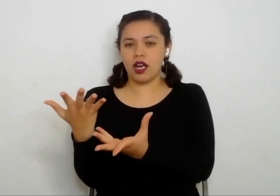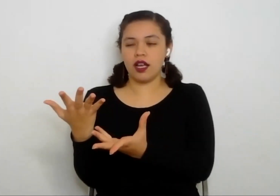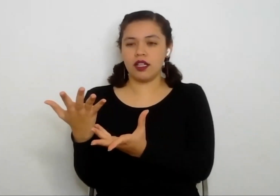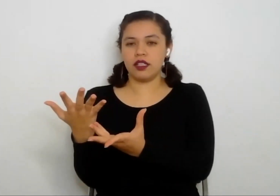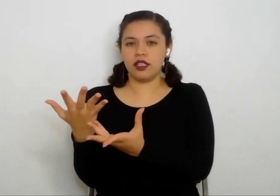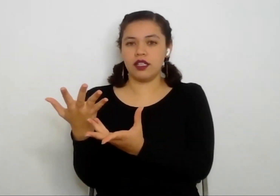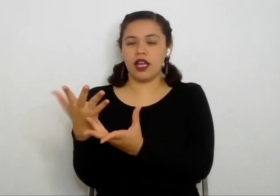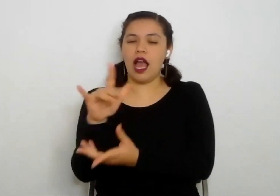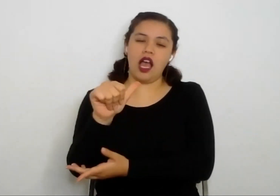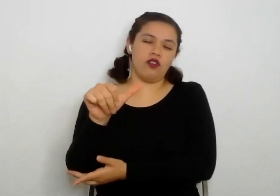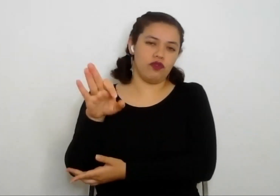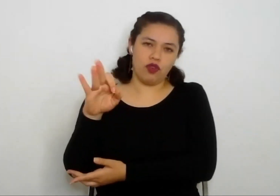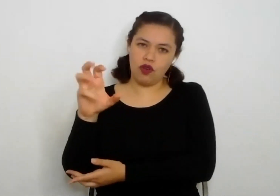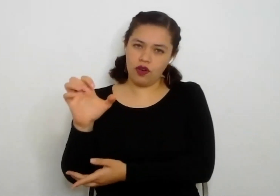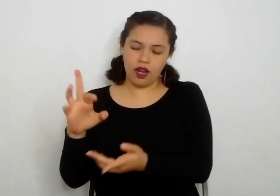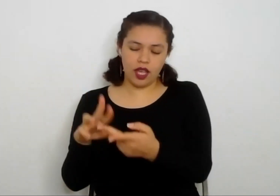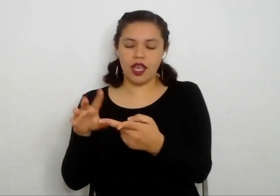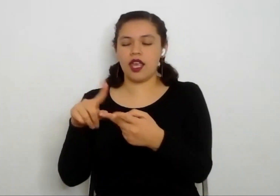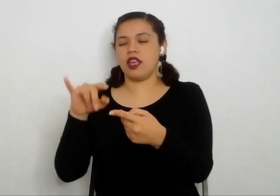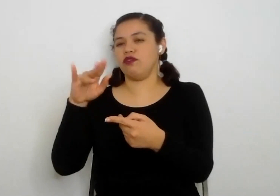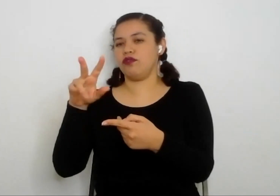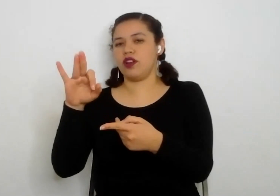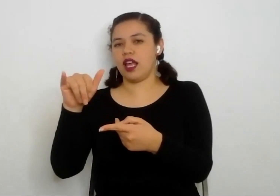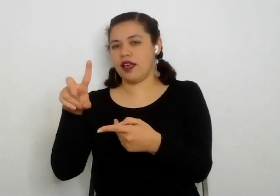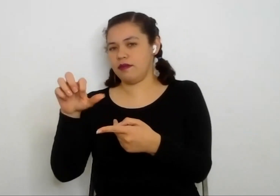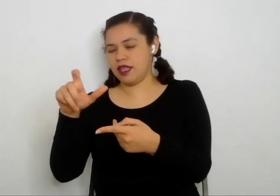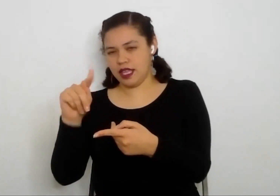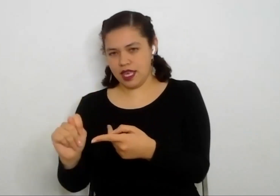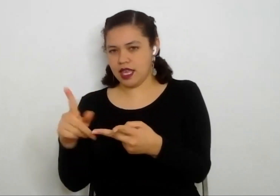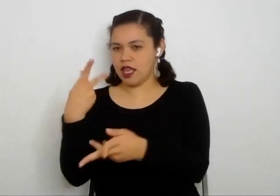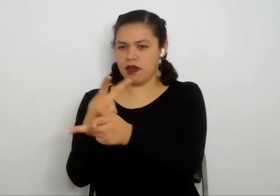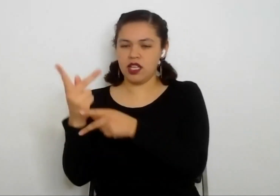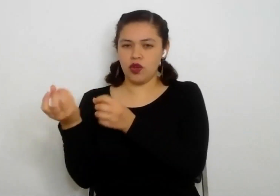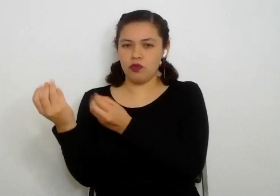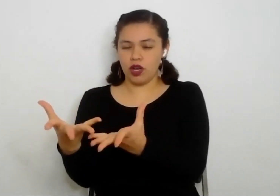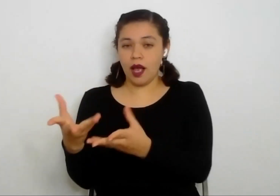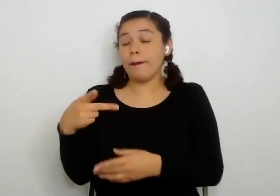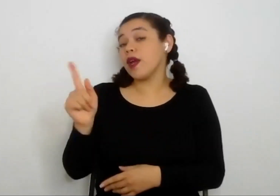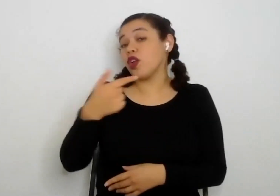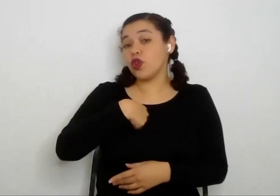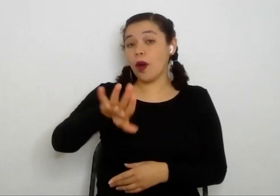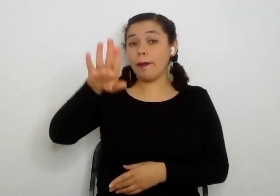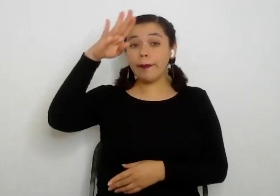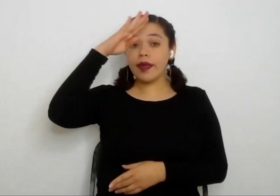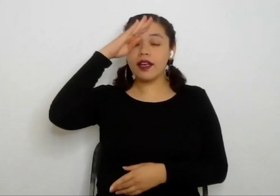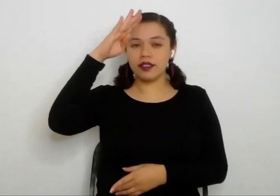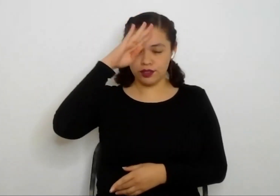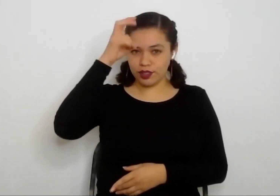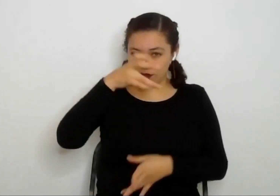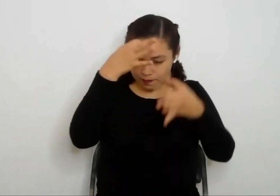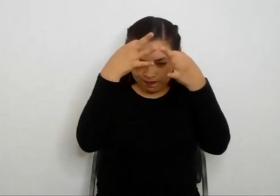las Afores, Infonavit y todas las prestaciones que tiene. Sin embargo, yo considero que es lo